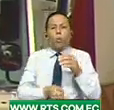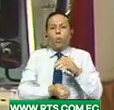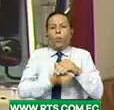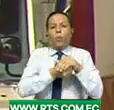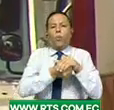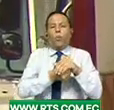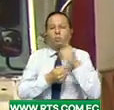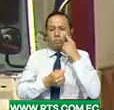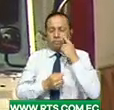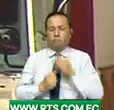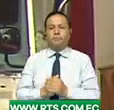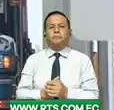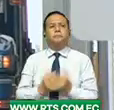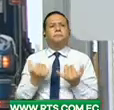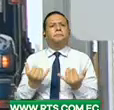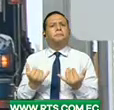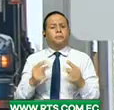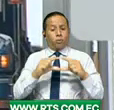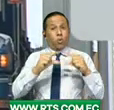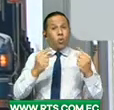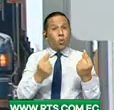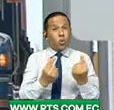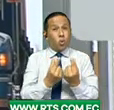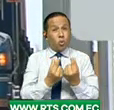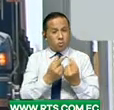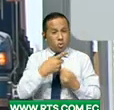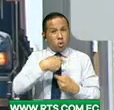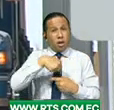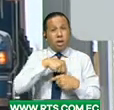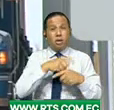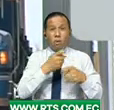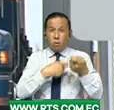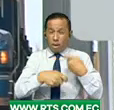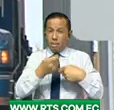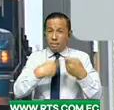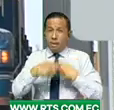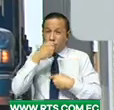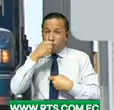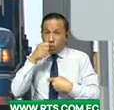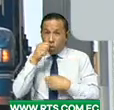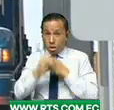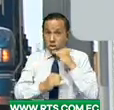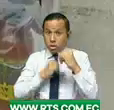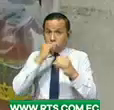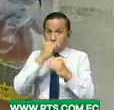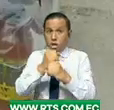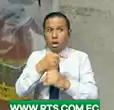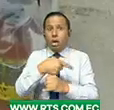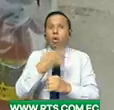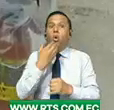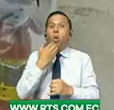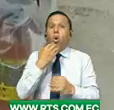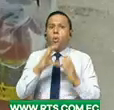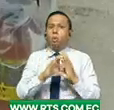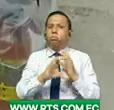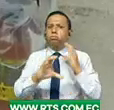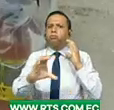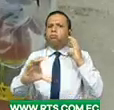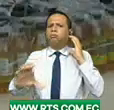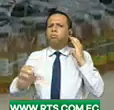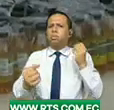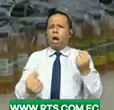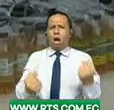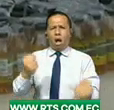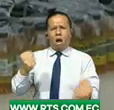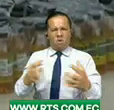esta ocasión las bandas dedicadas al tráfico internacional de droga ingresar a un contenedor con aproximadamente 5 mil botellas